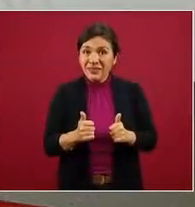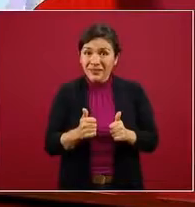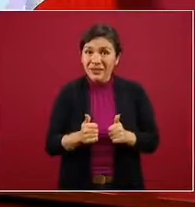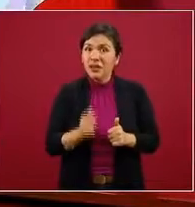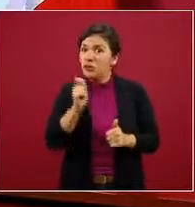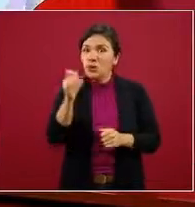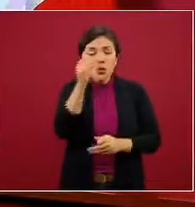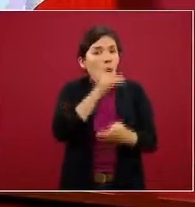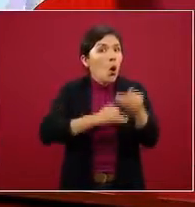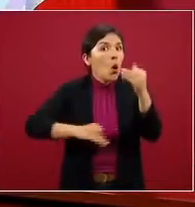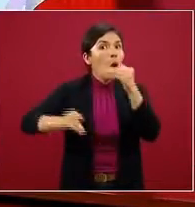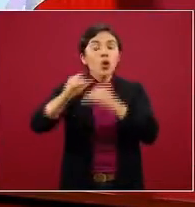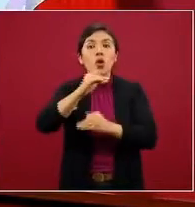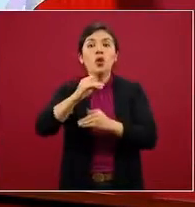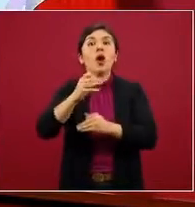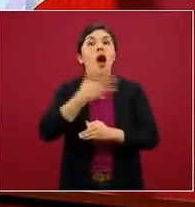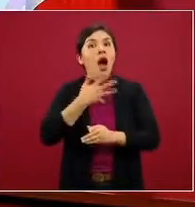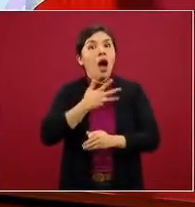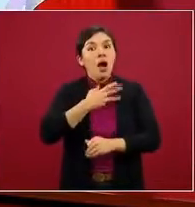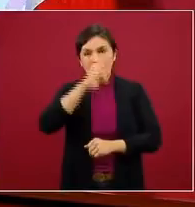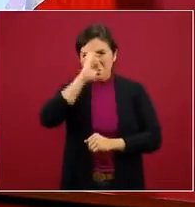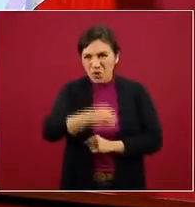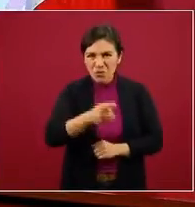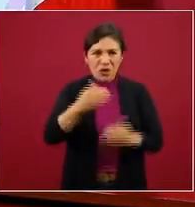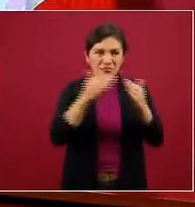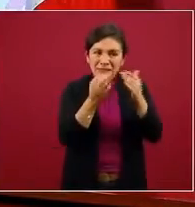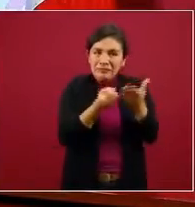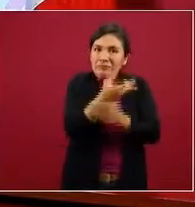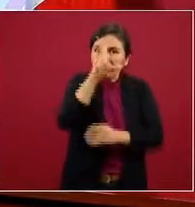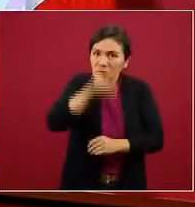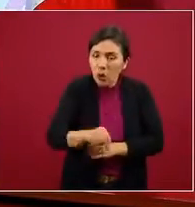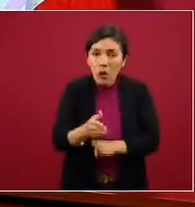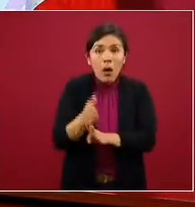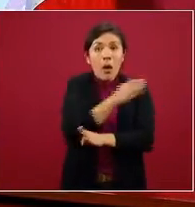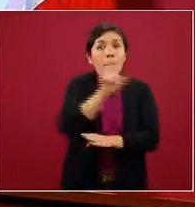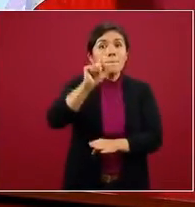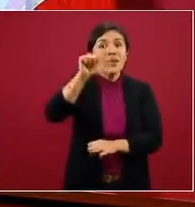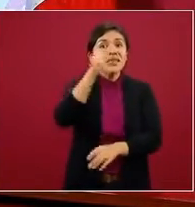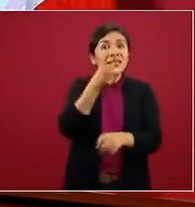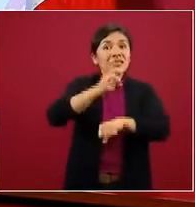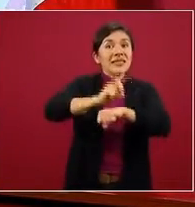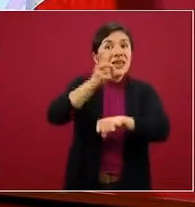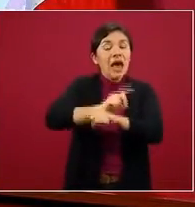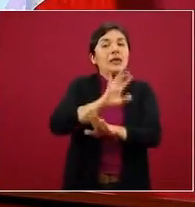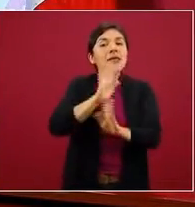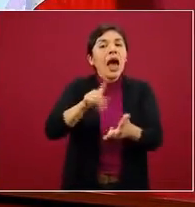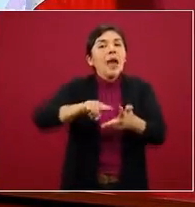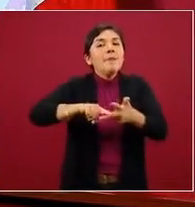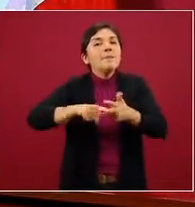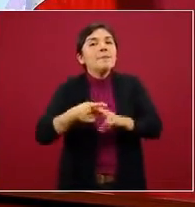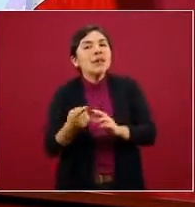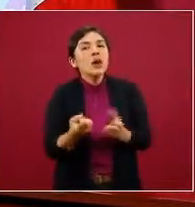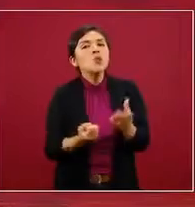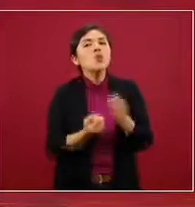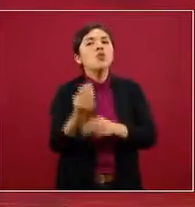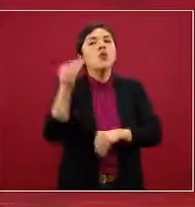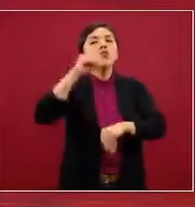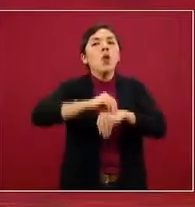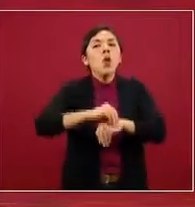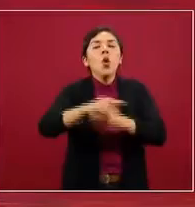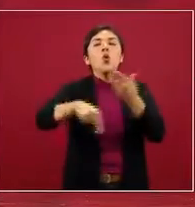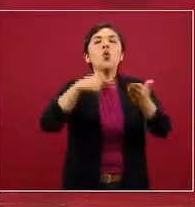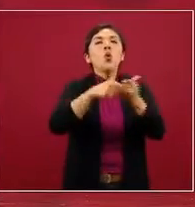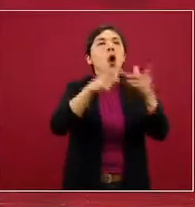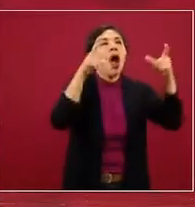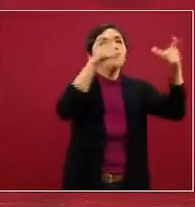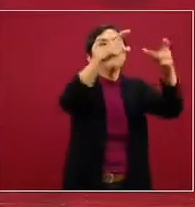forma uniforme todo el país tenía las mismas restricciones, desde hace 26 días pasamos a un esquema